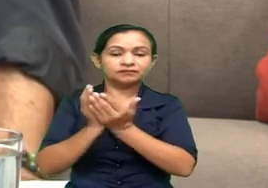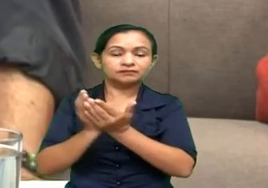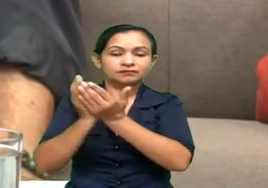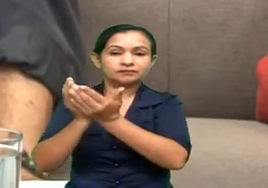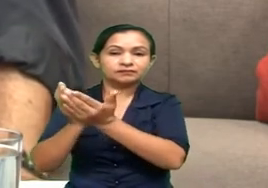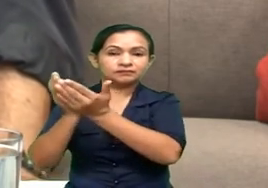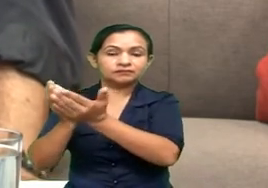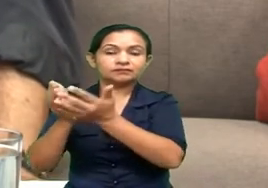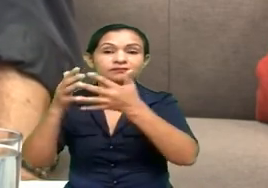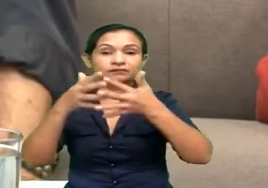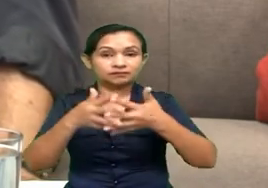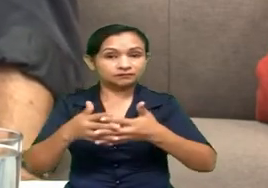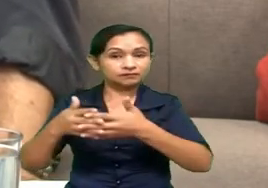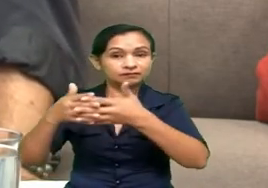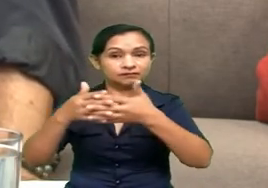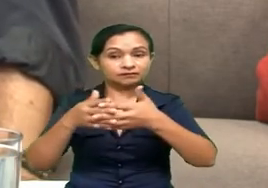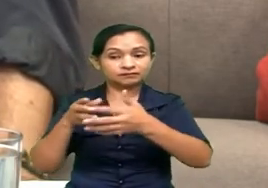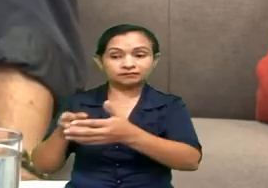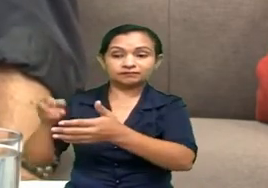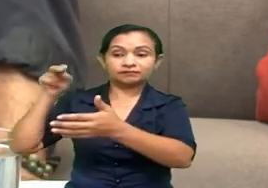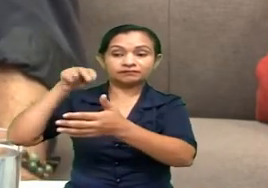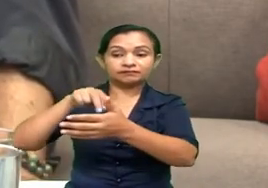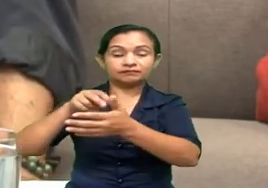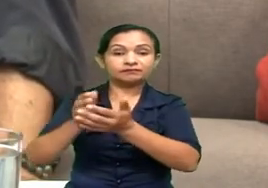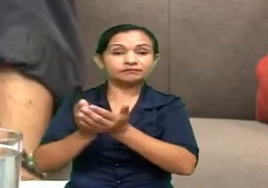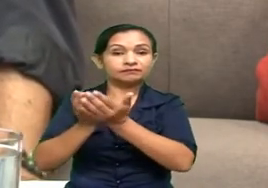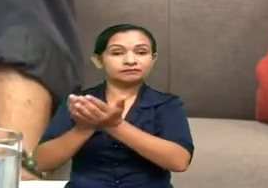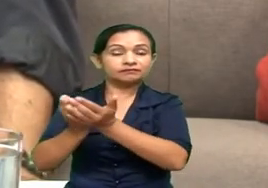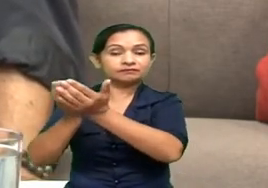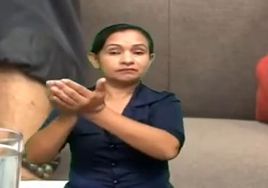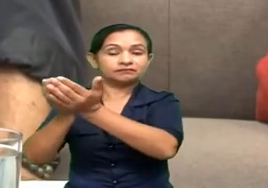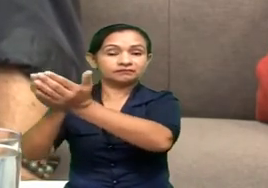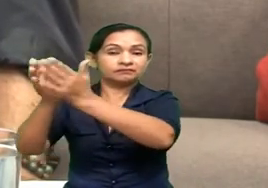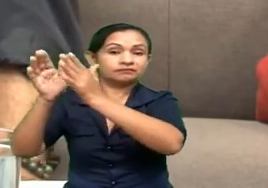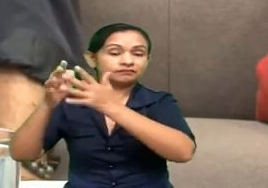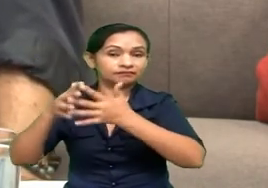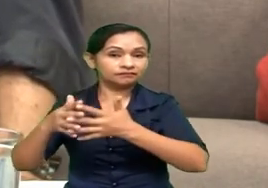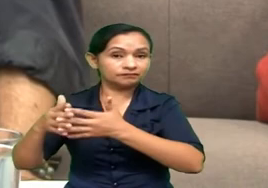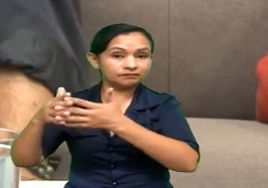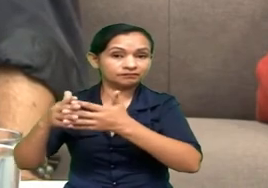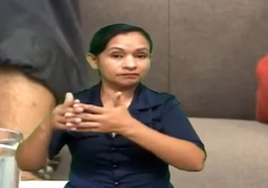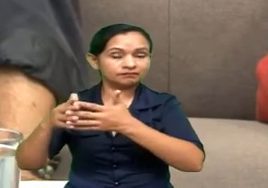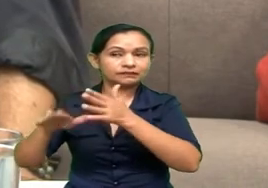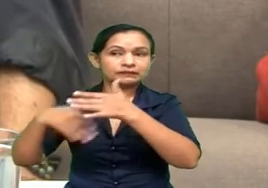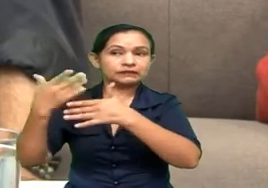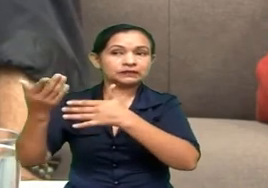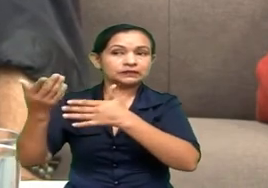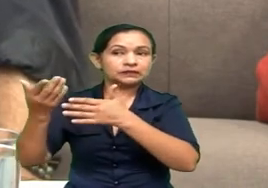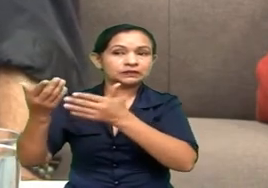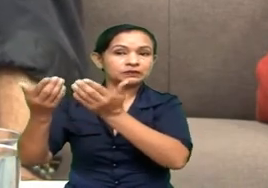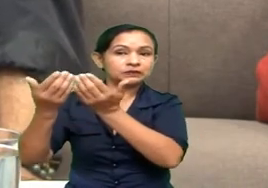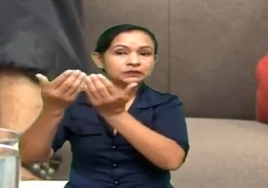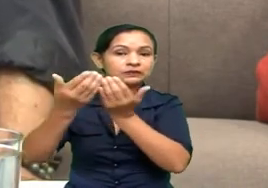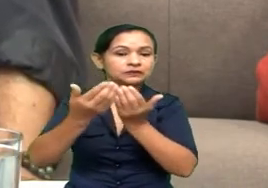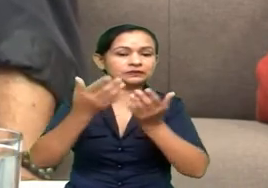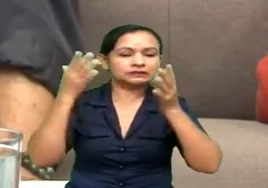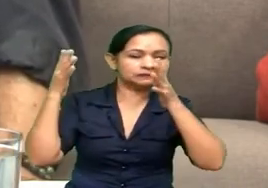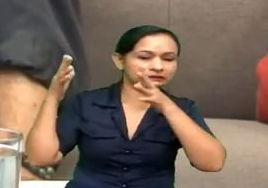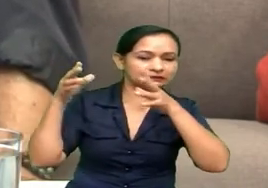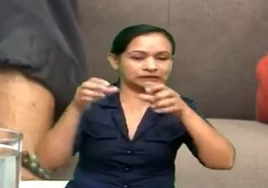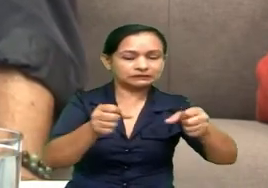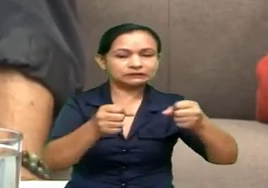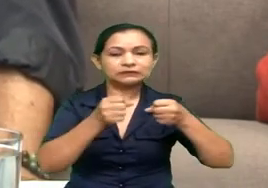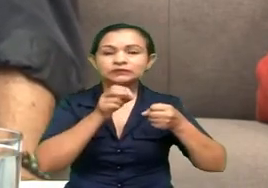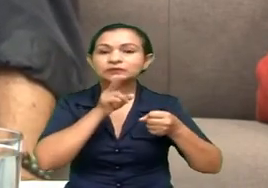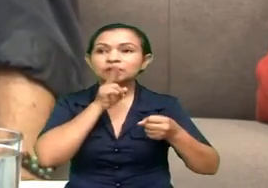norteamericano, porque él se va, le permiten que se vaya, pero cuando regresa lo vuelven a agarrar, ya en